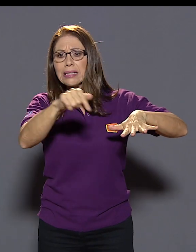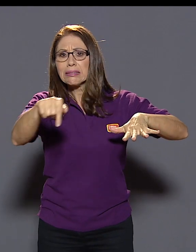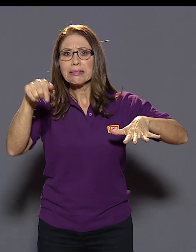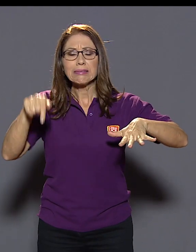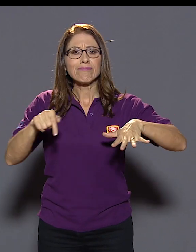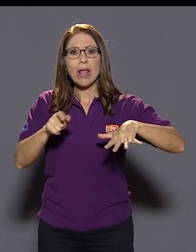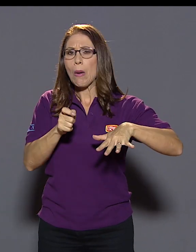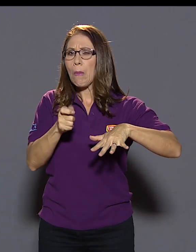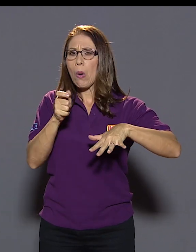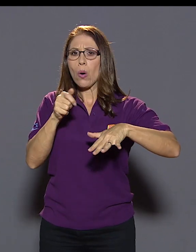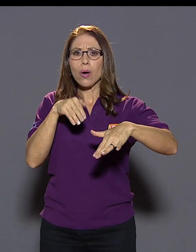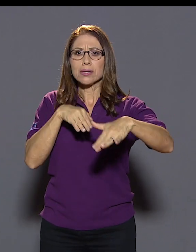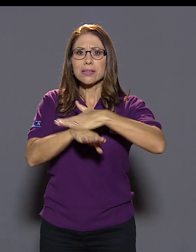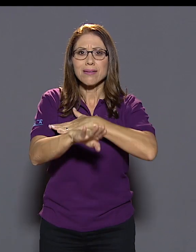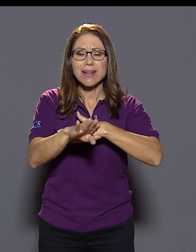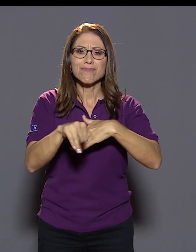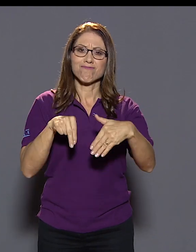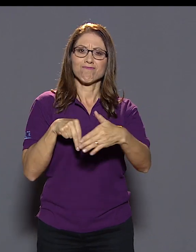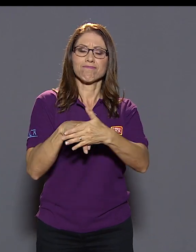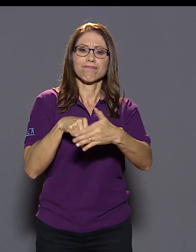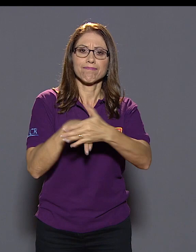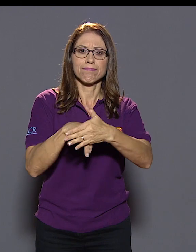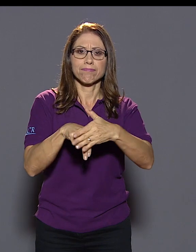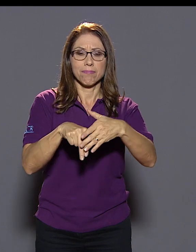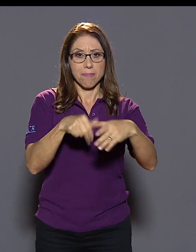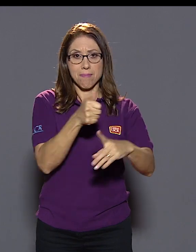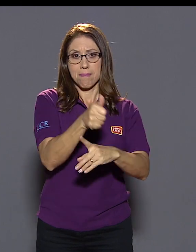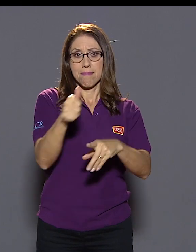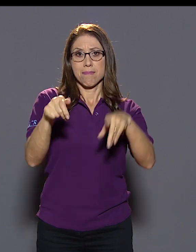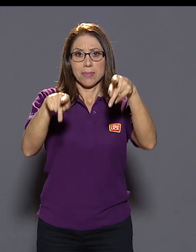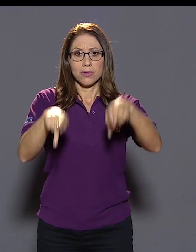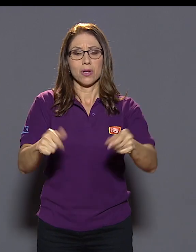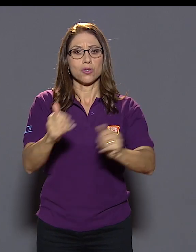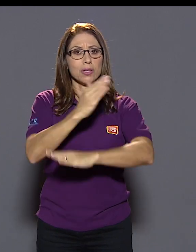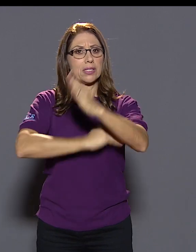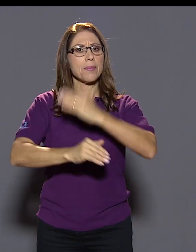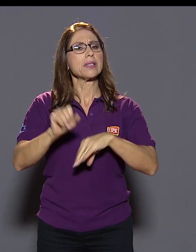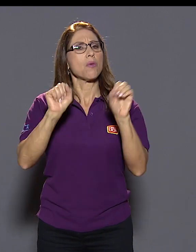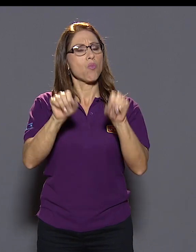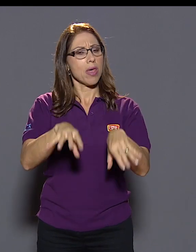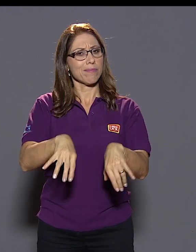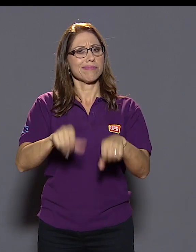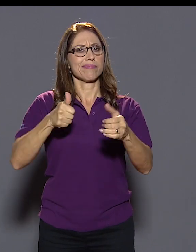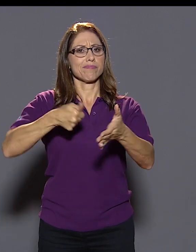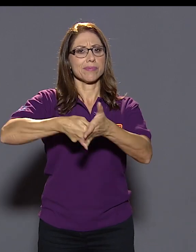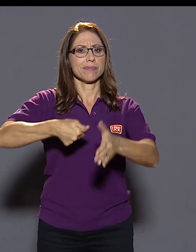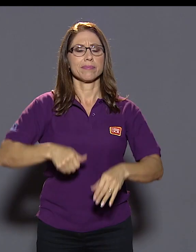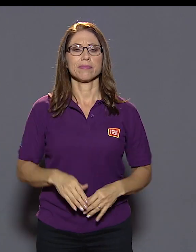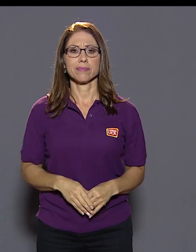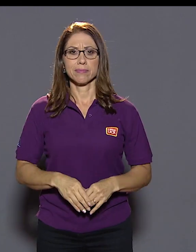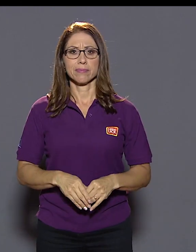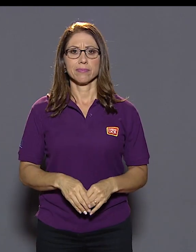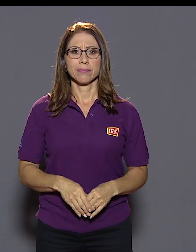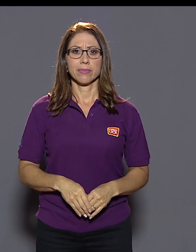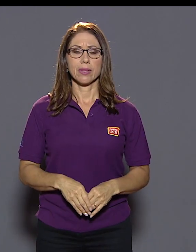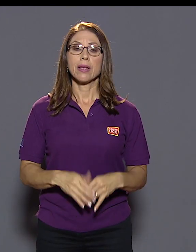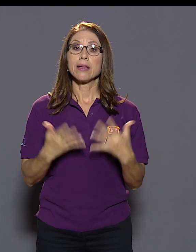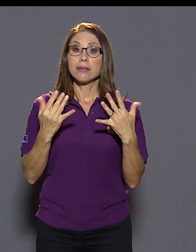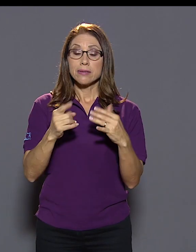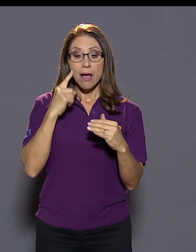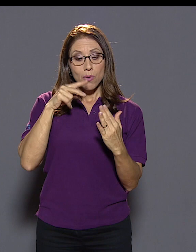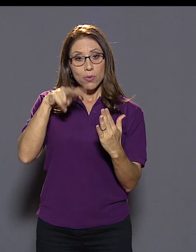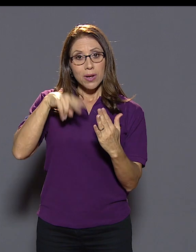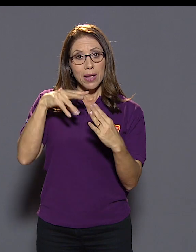convierte en una de las principales barreras para que las personas con discapacidad ejerzan su derecho al voto. Las conclusiones